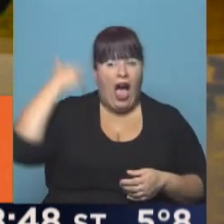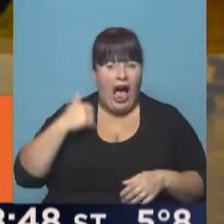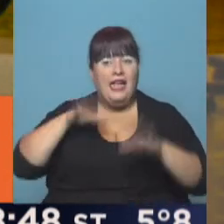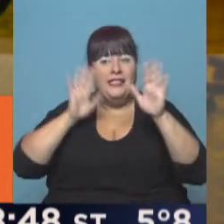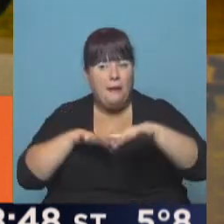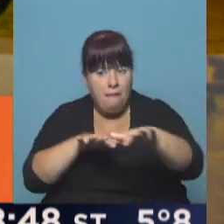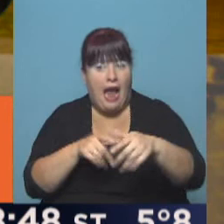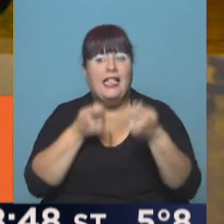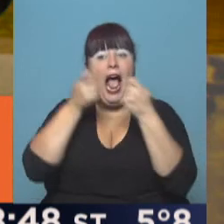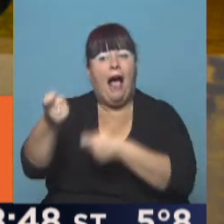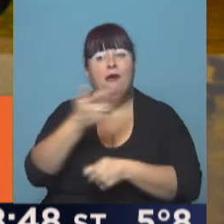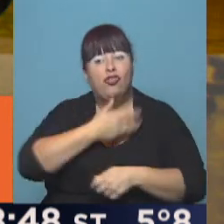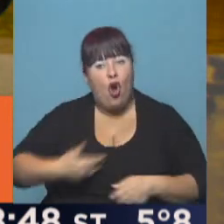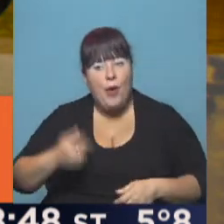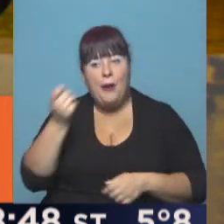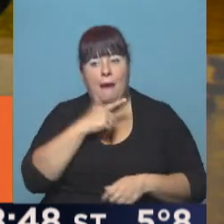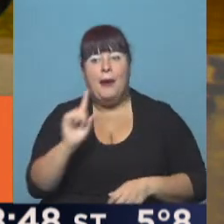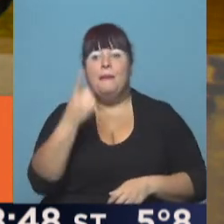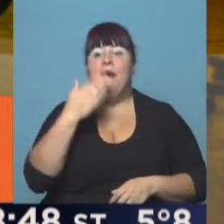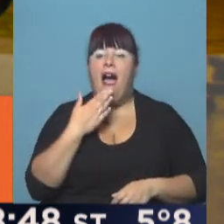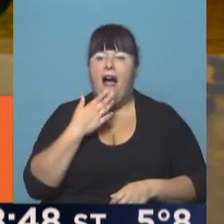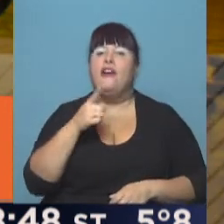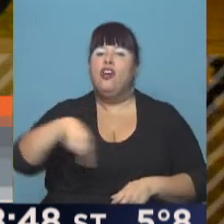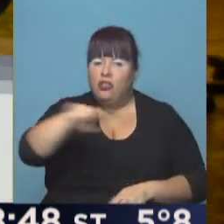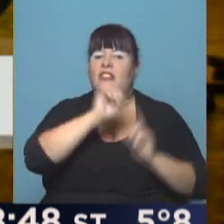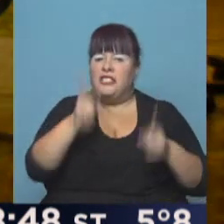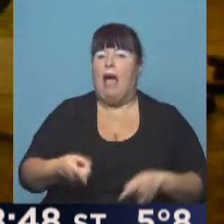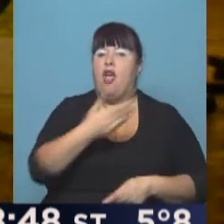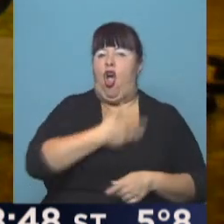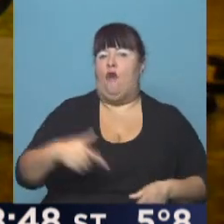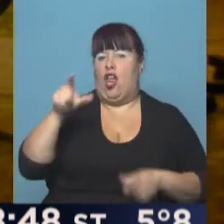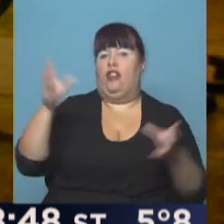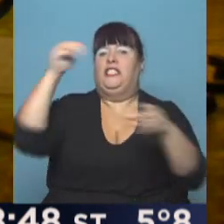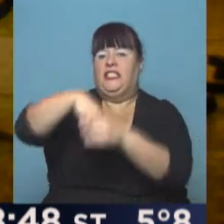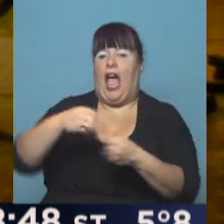movilizaciones en apoyo al gobierno de Macri el 1 de abril, estuvieron presentes los funcionarios de su gobierno.